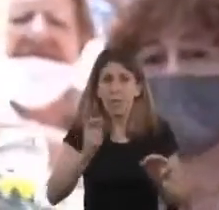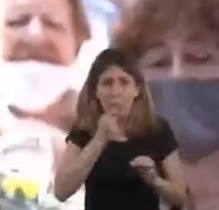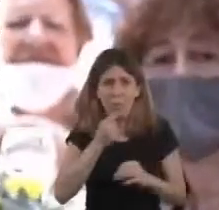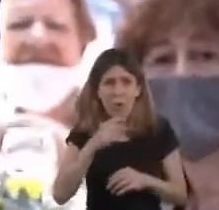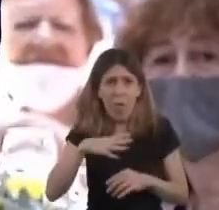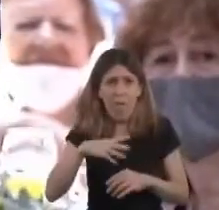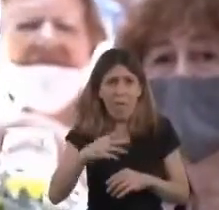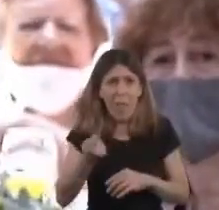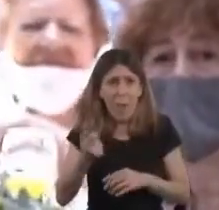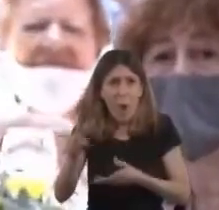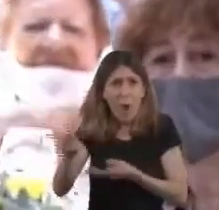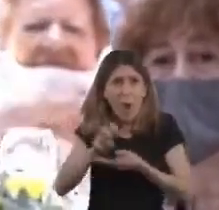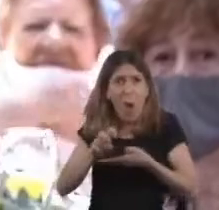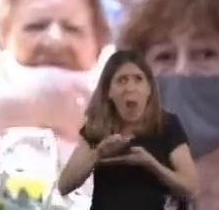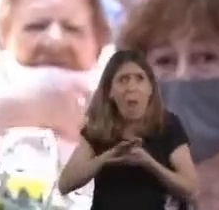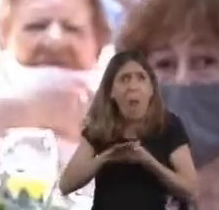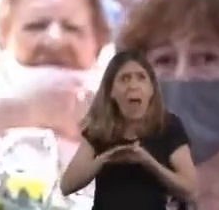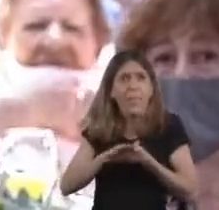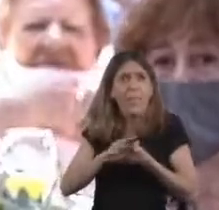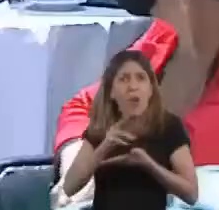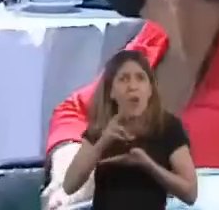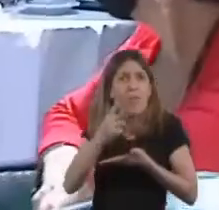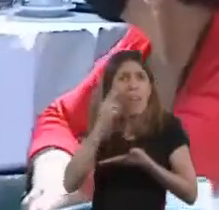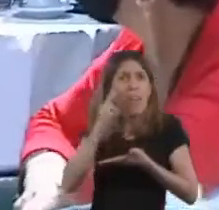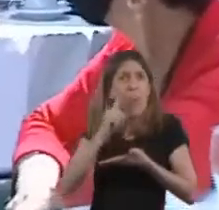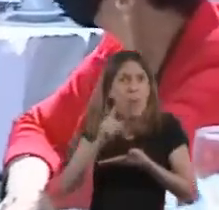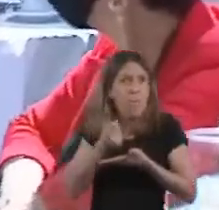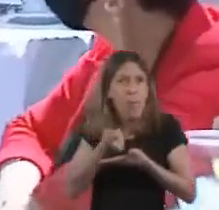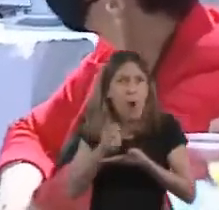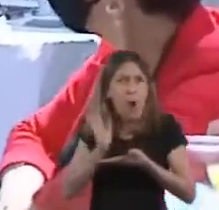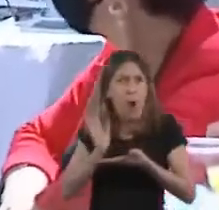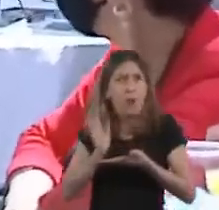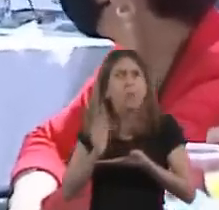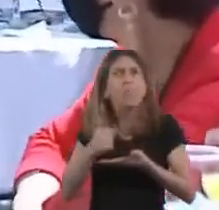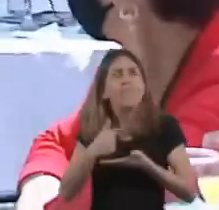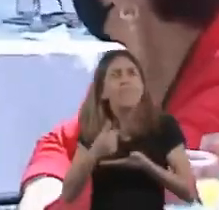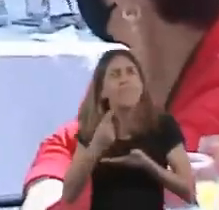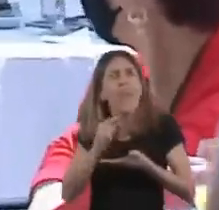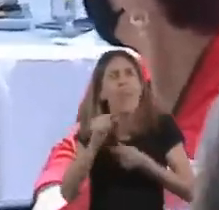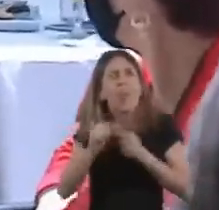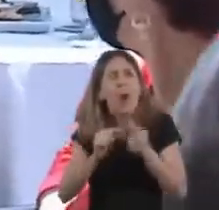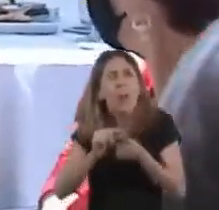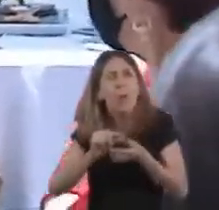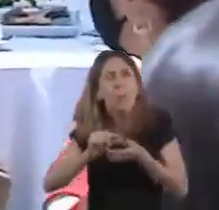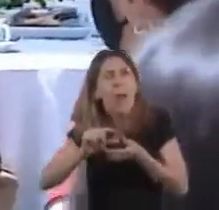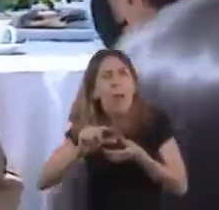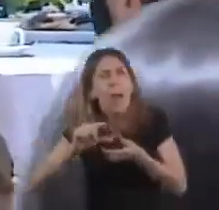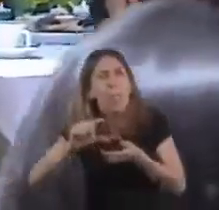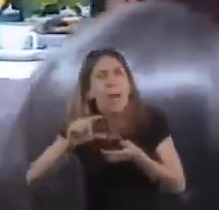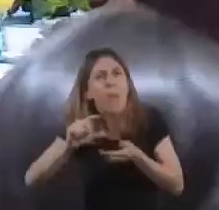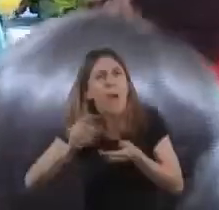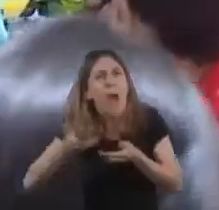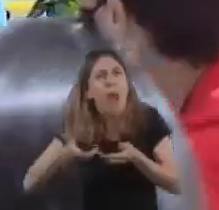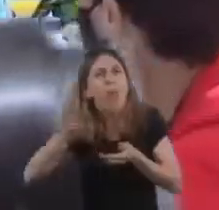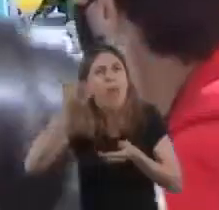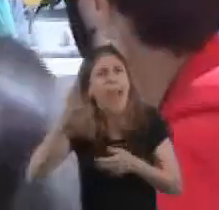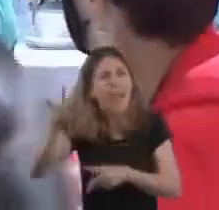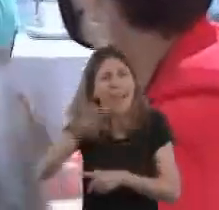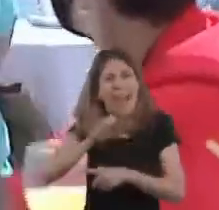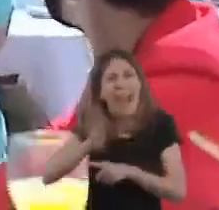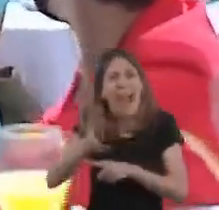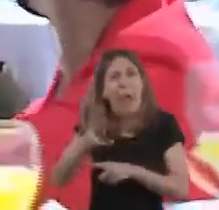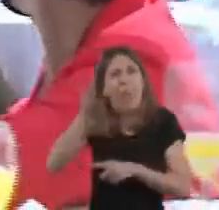poca plata. Y lo que necesito es ir mejorando poco a poco ese ingreso. Y yo lo que les pido a